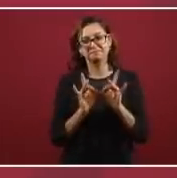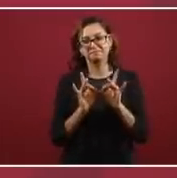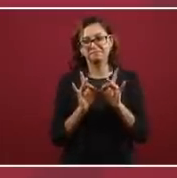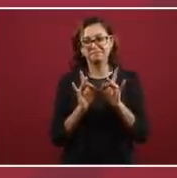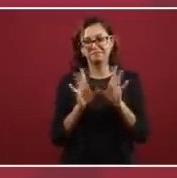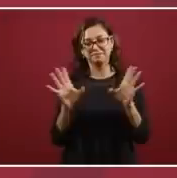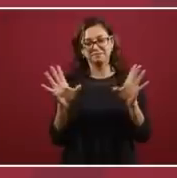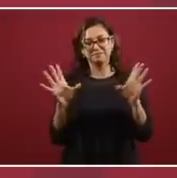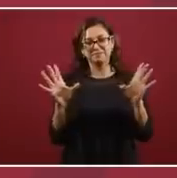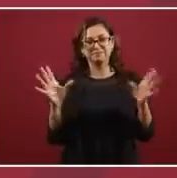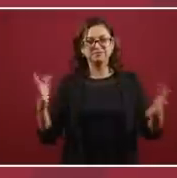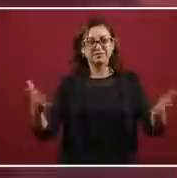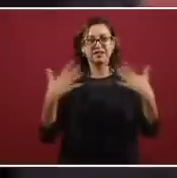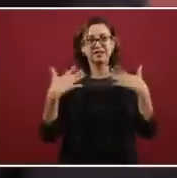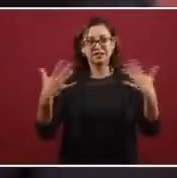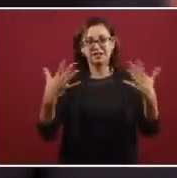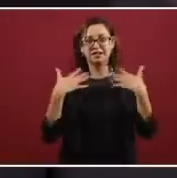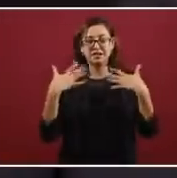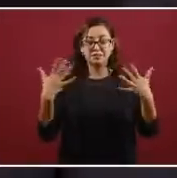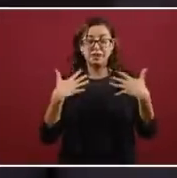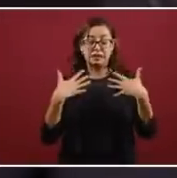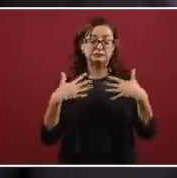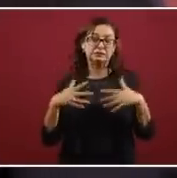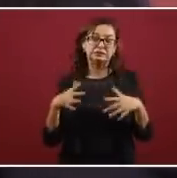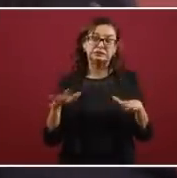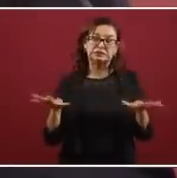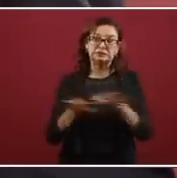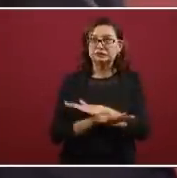diferencias de clima, lluvia,